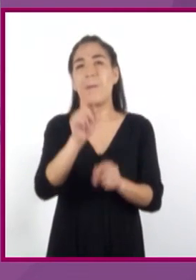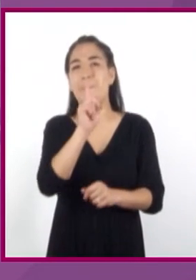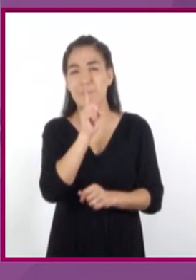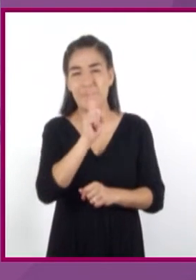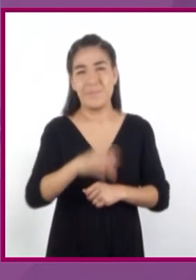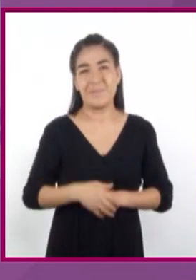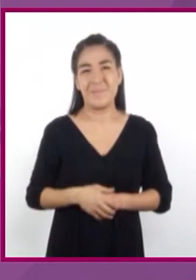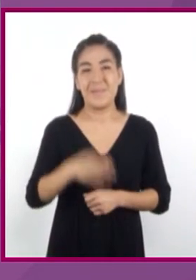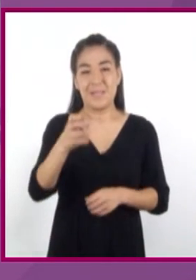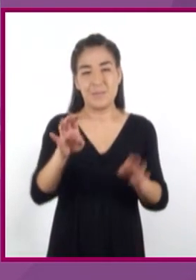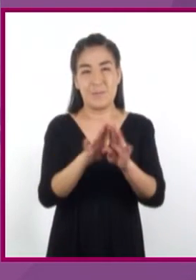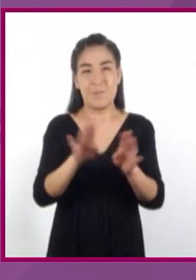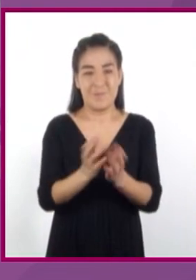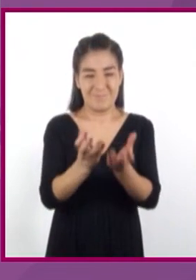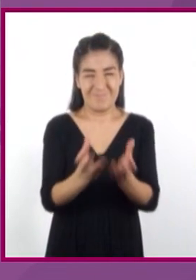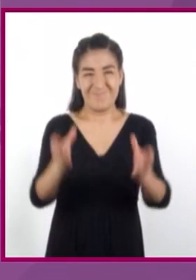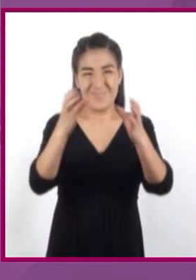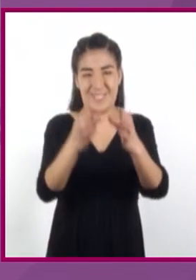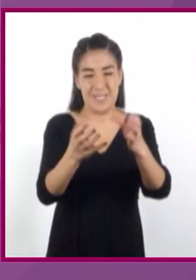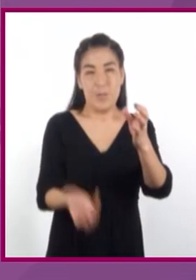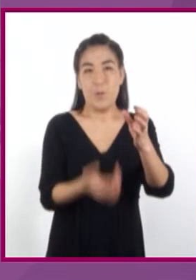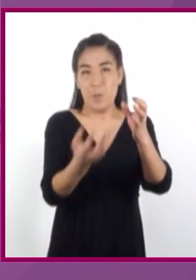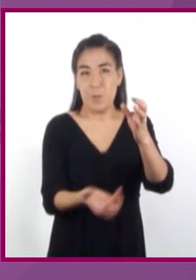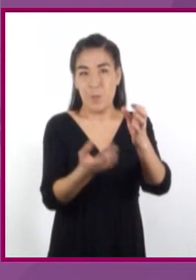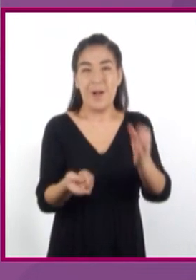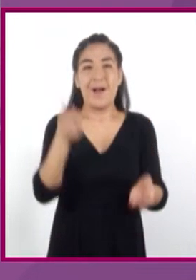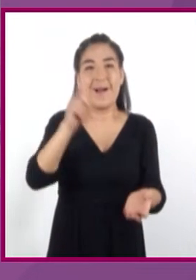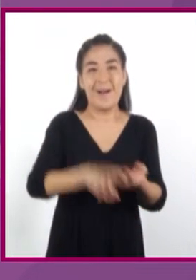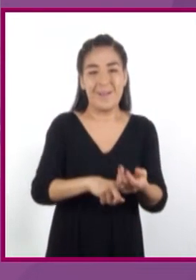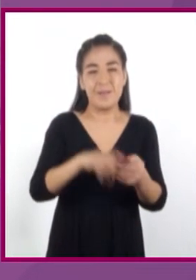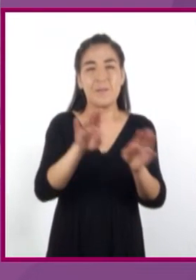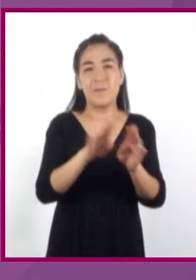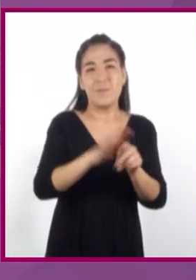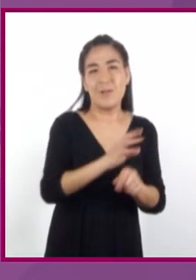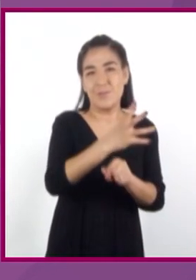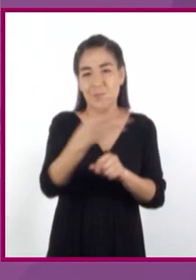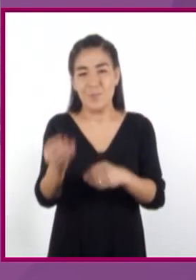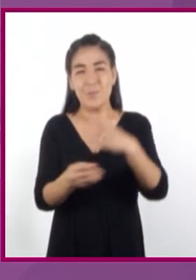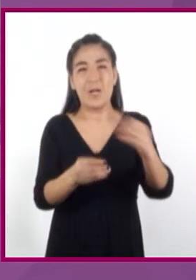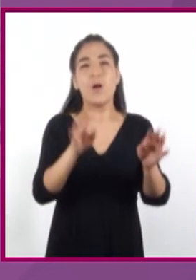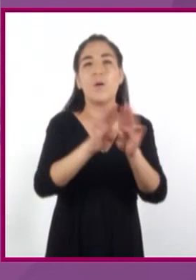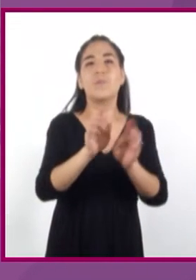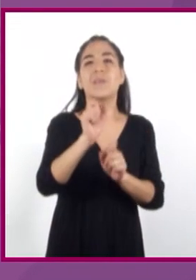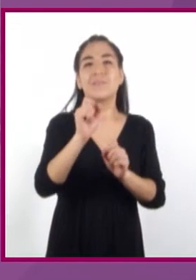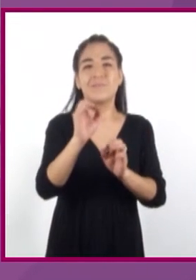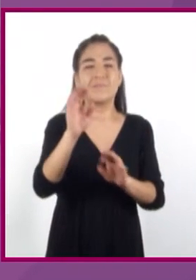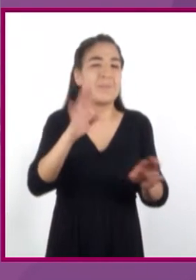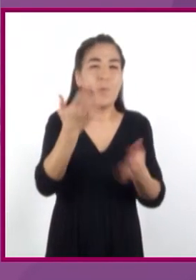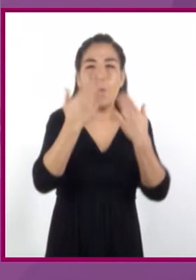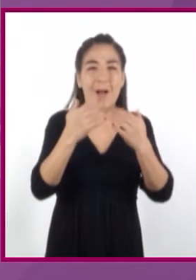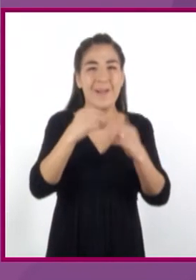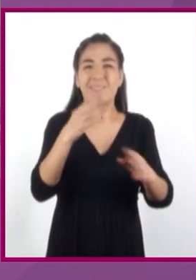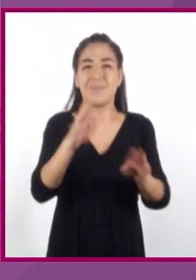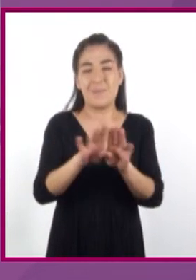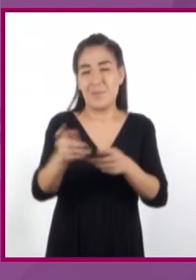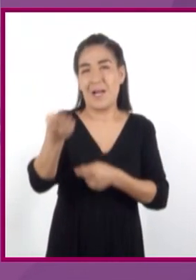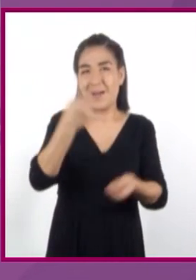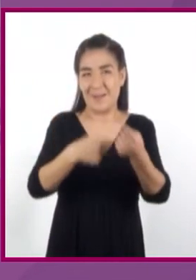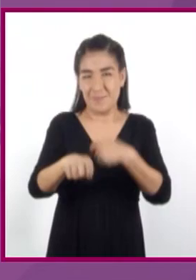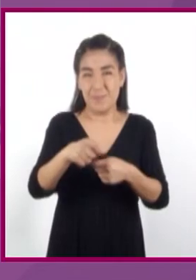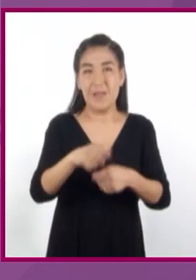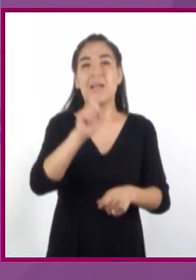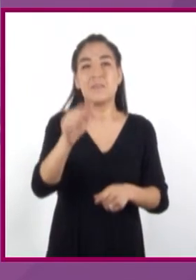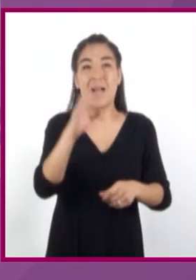sólidos, la agitación molecular se transfiere de una molécula a otra, sin intercambio de materia. Y así el calor